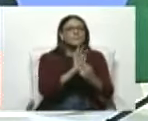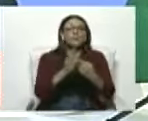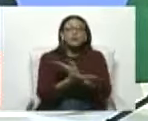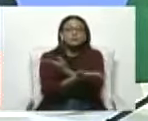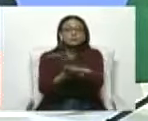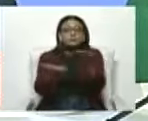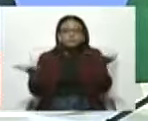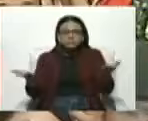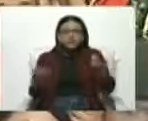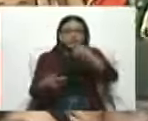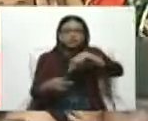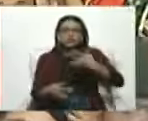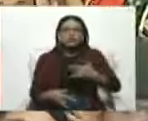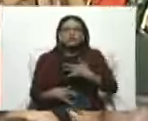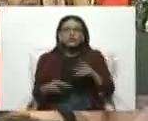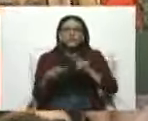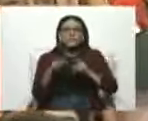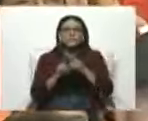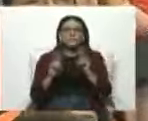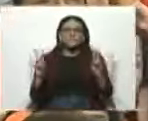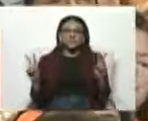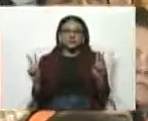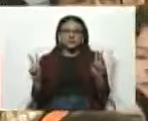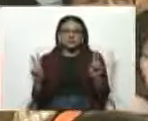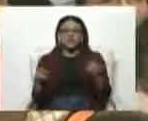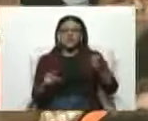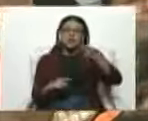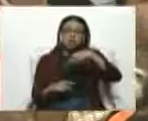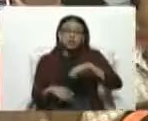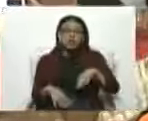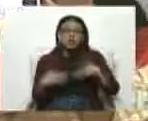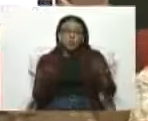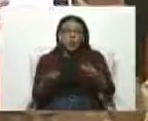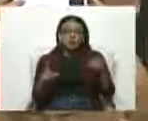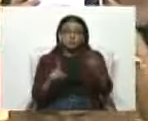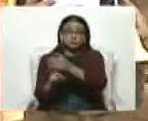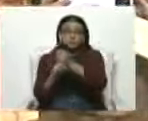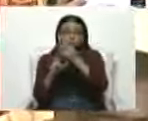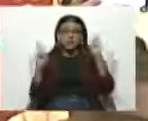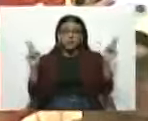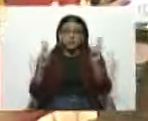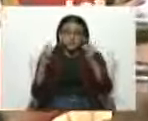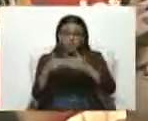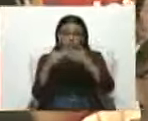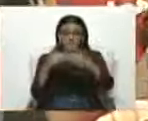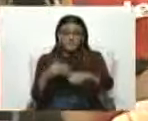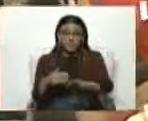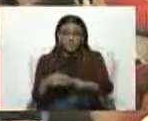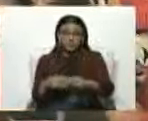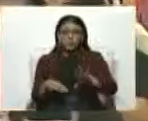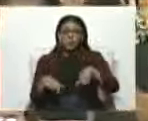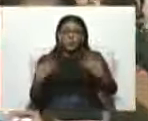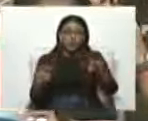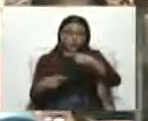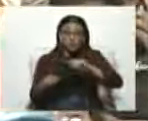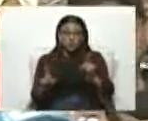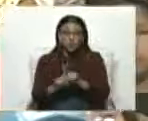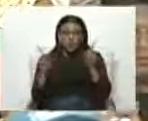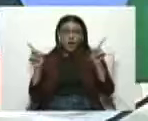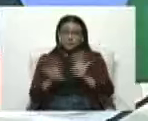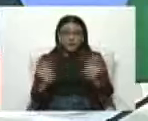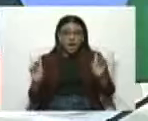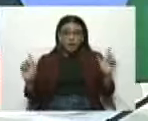garantice la paz. En la medida que esa victoria tenga esas